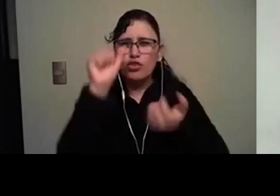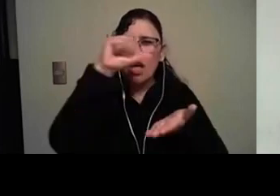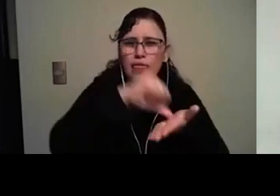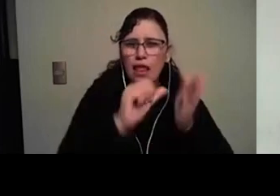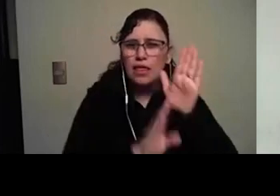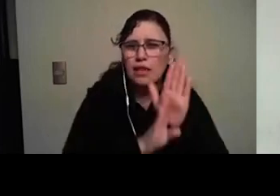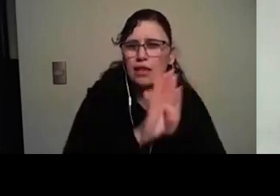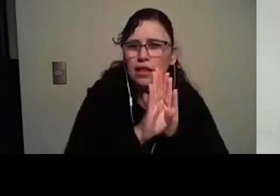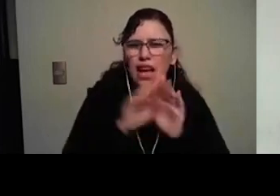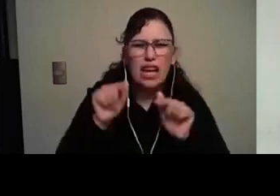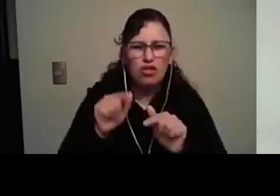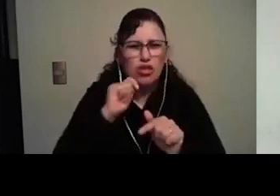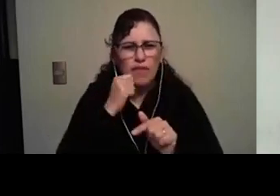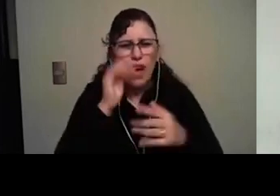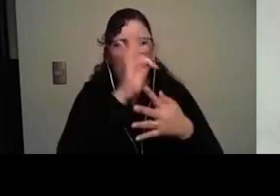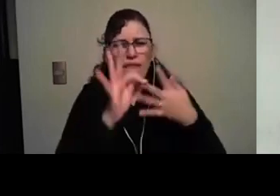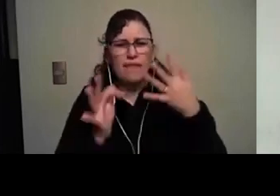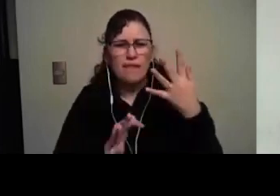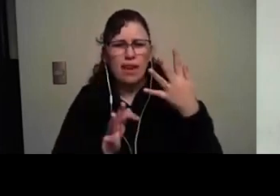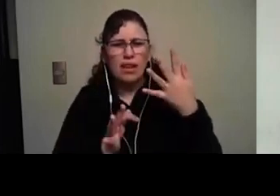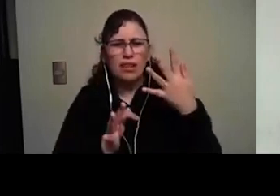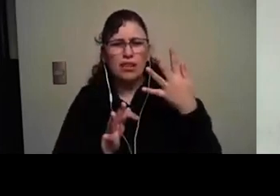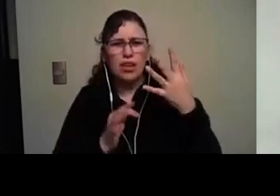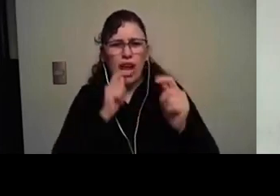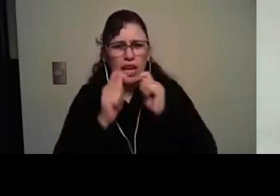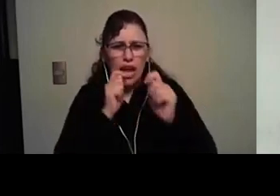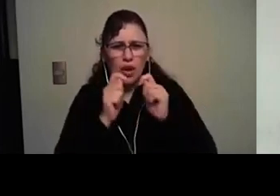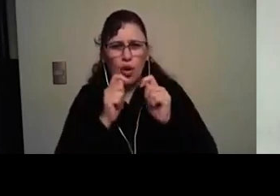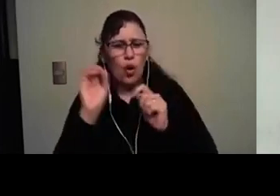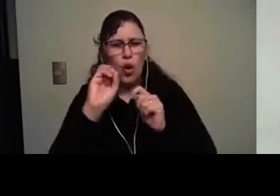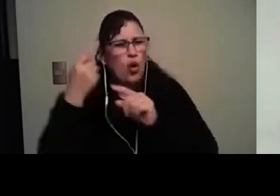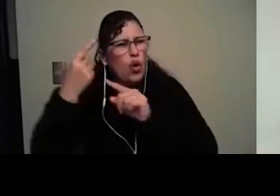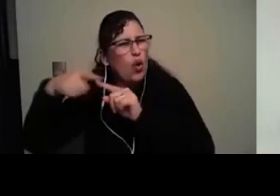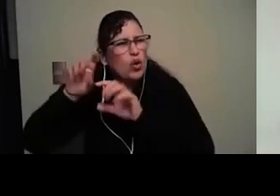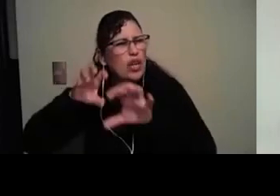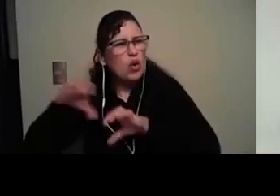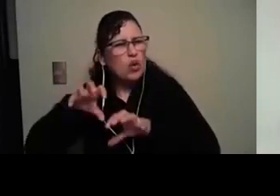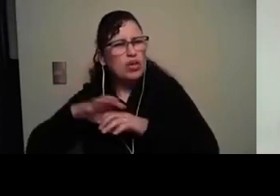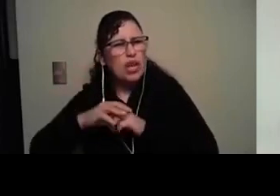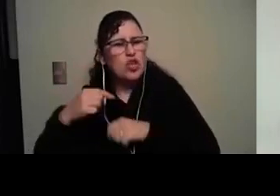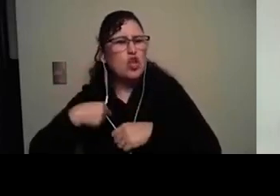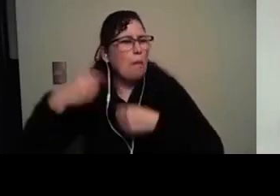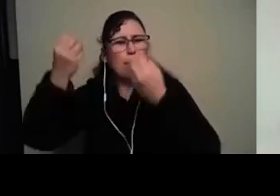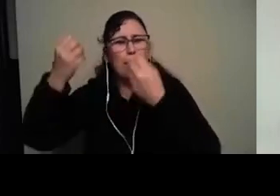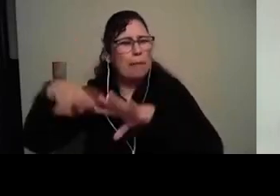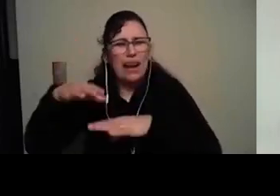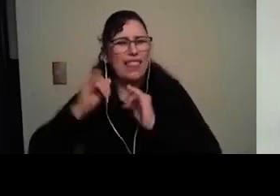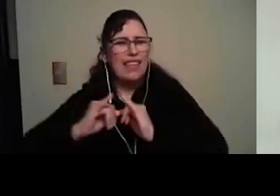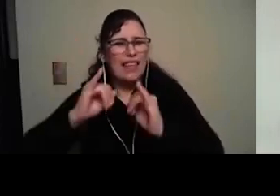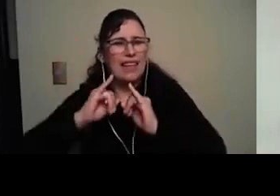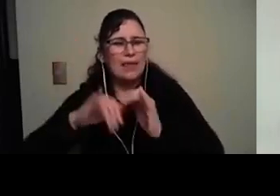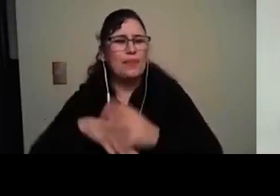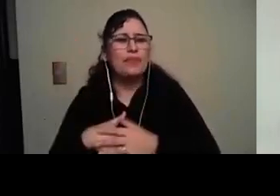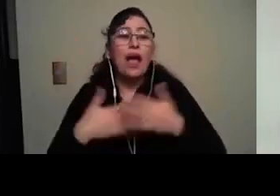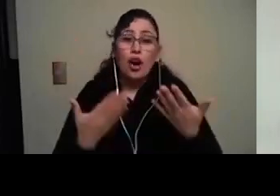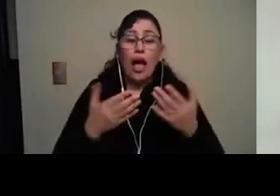riesgo para desarrollar una parálisis cerebral o era... Me perdí ahí un No, poquito. sí, las diapositivas particularmente